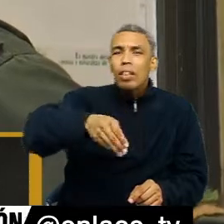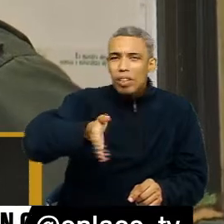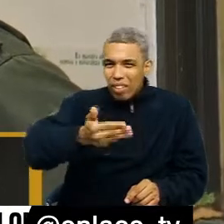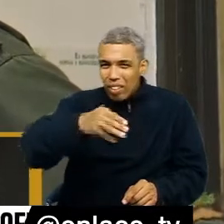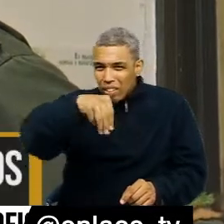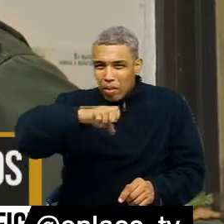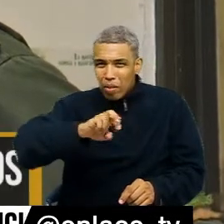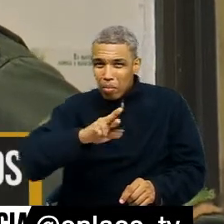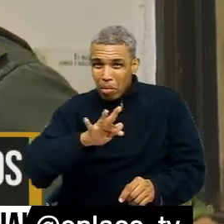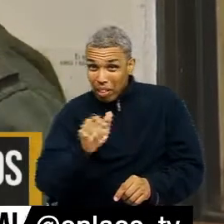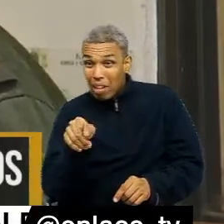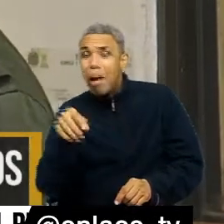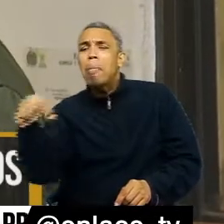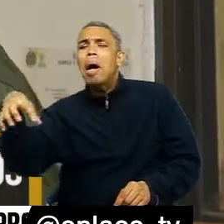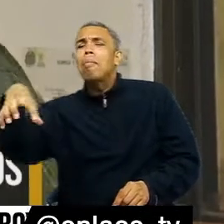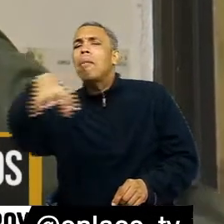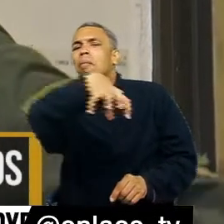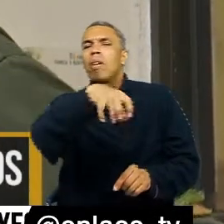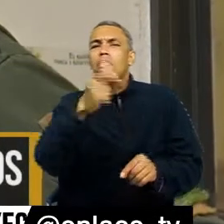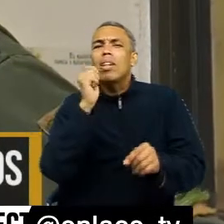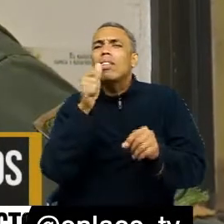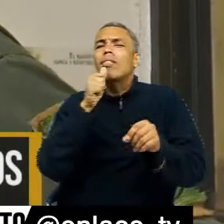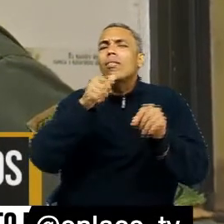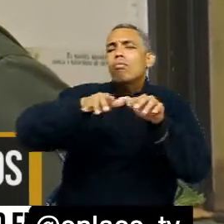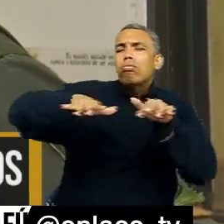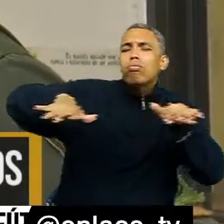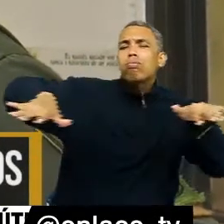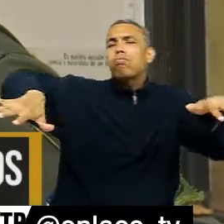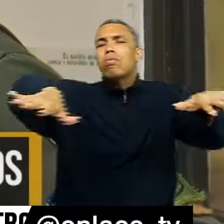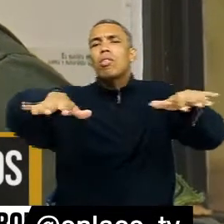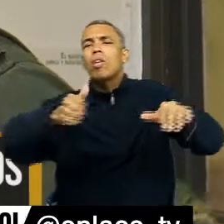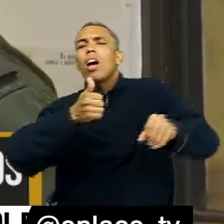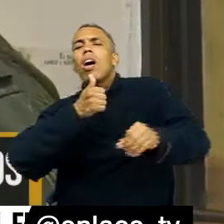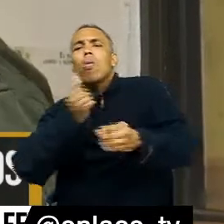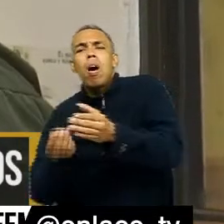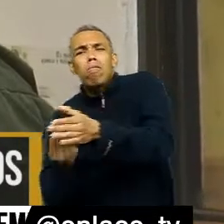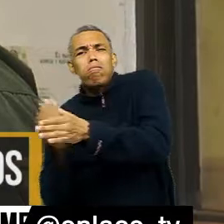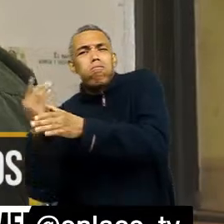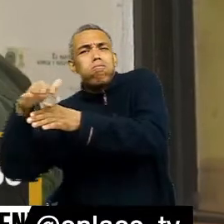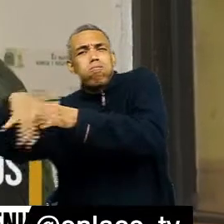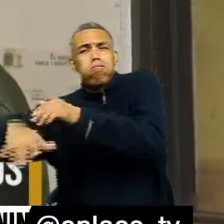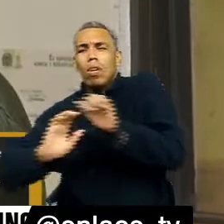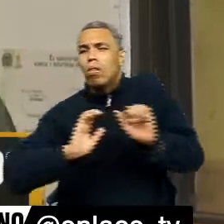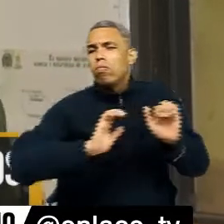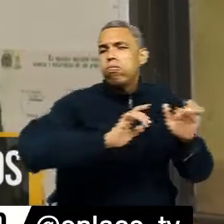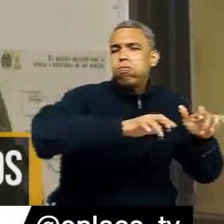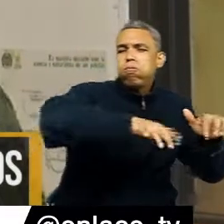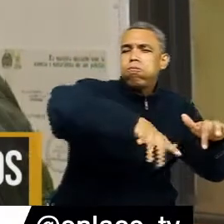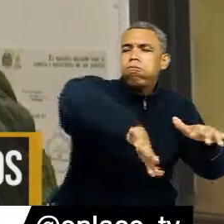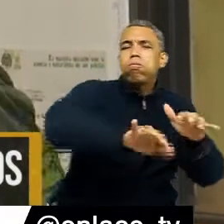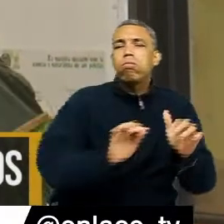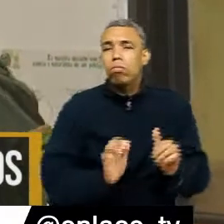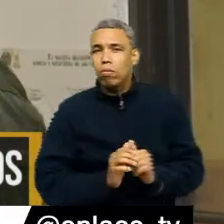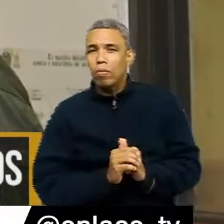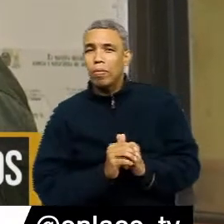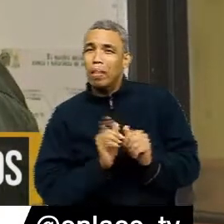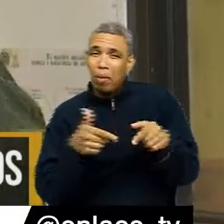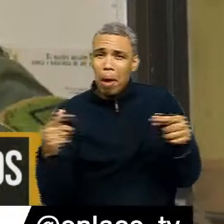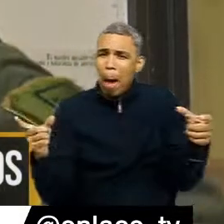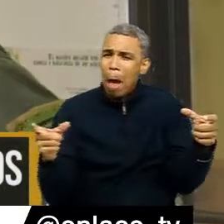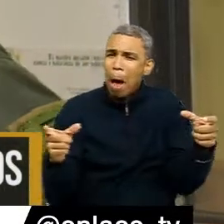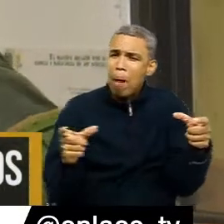con noción de fortalecer las fuentes hídricas, ya que las fuentes están acabando. Entonces, con la siembra de estos árboles, las fuentes van a